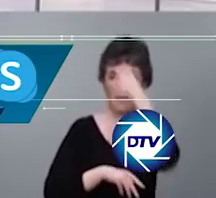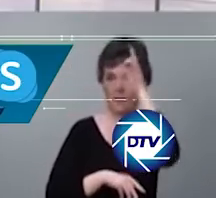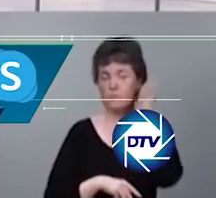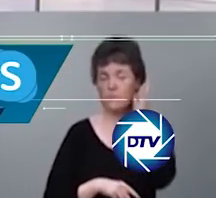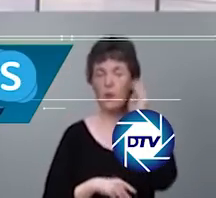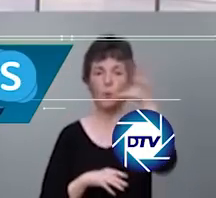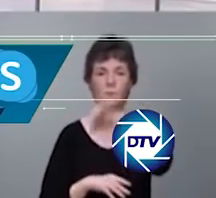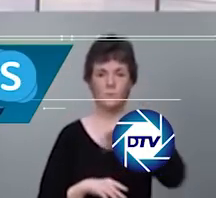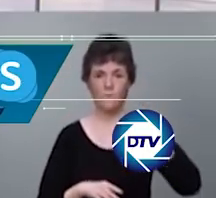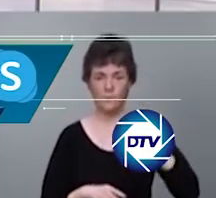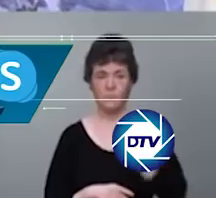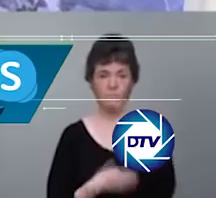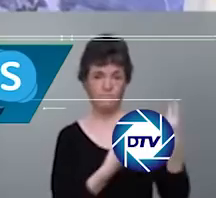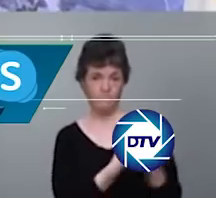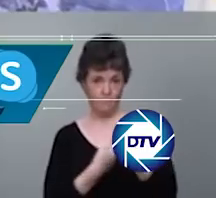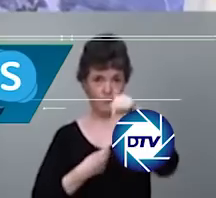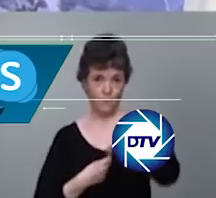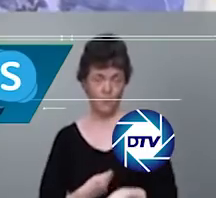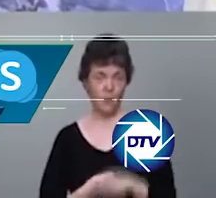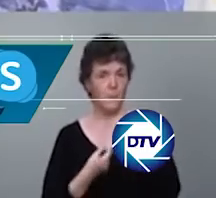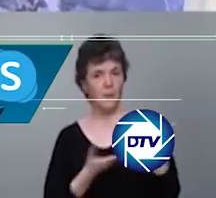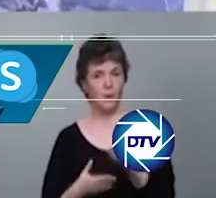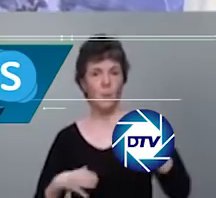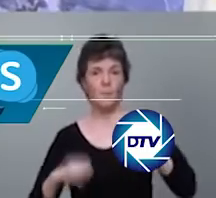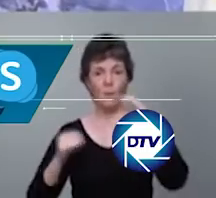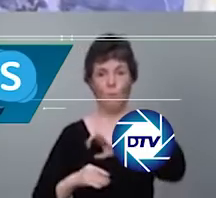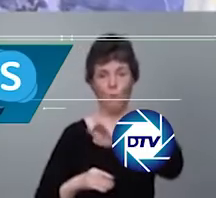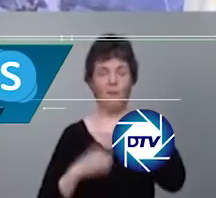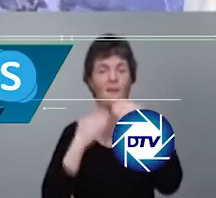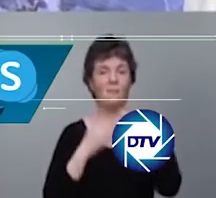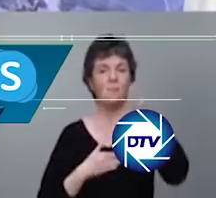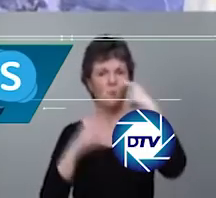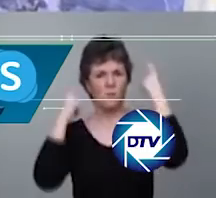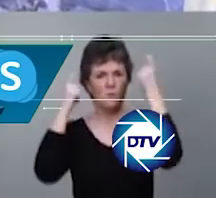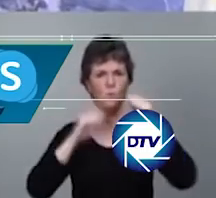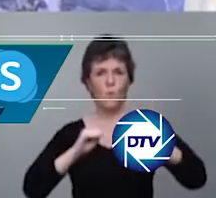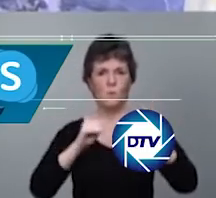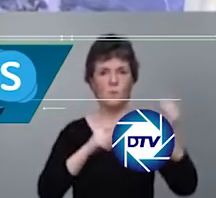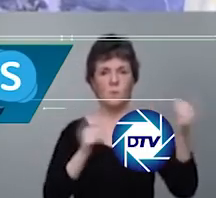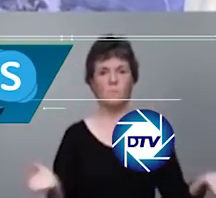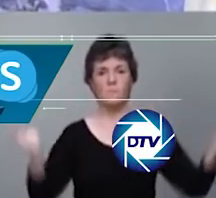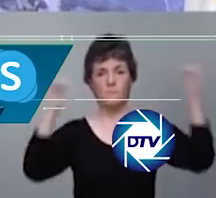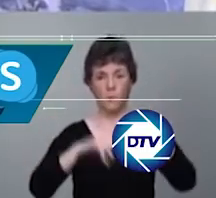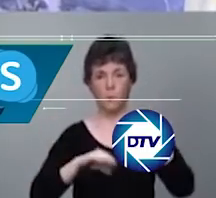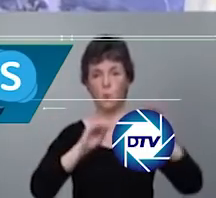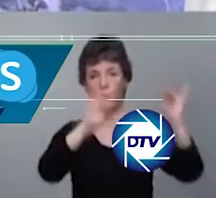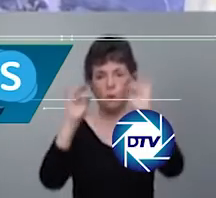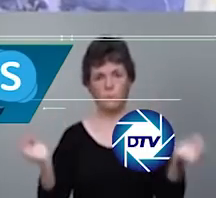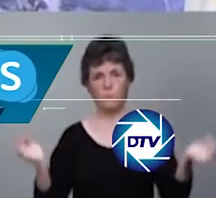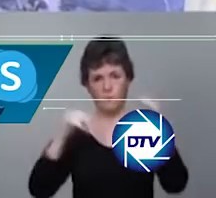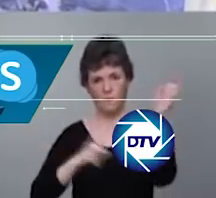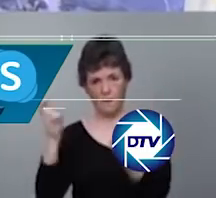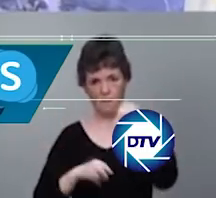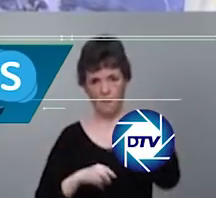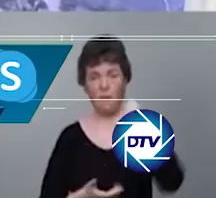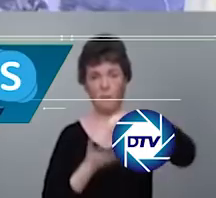no van a la cárcel a dormir, que están en su casita, y estamos hablando de gente que tiene asesinatos a sus espaldas,